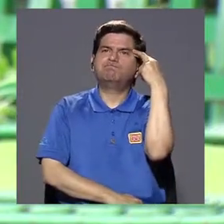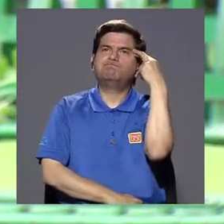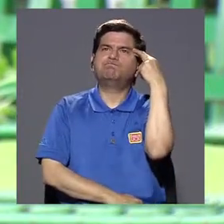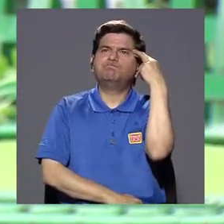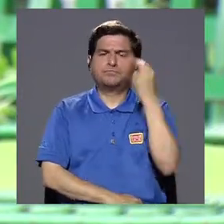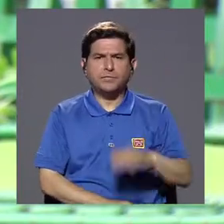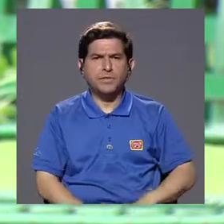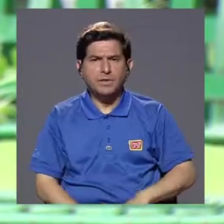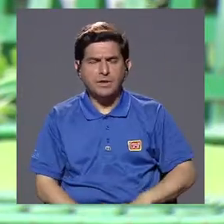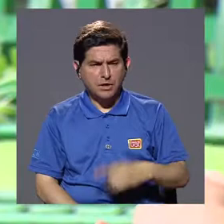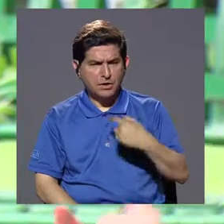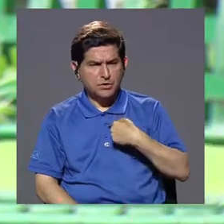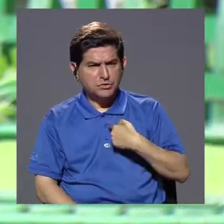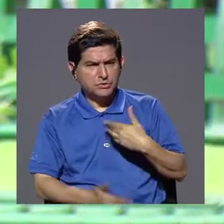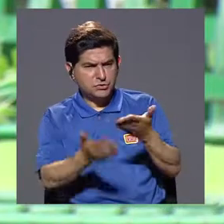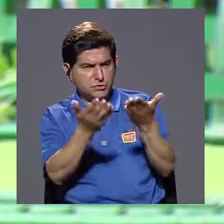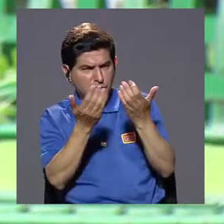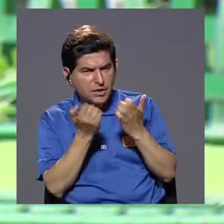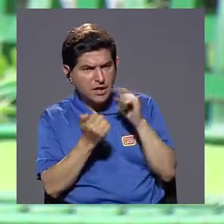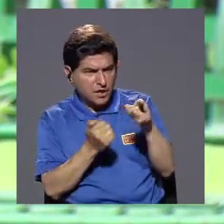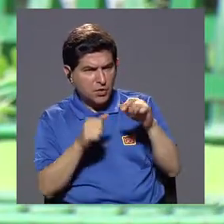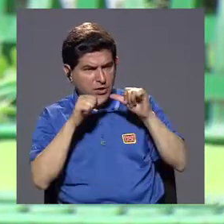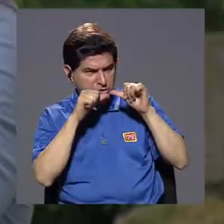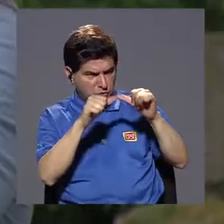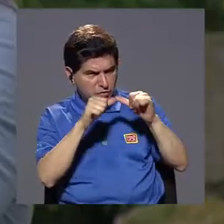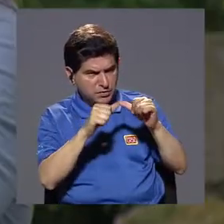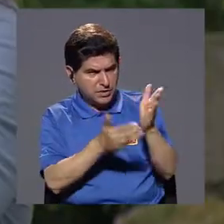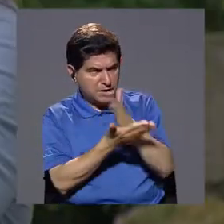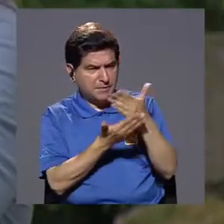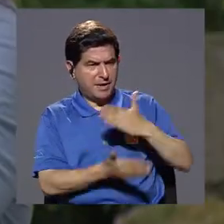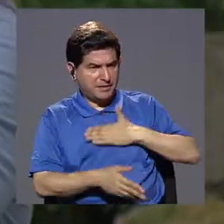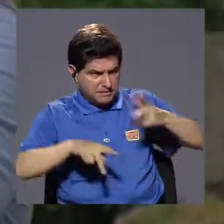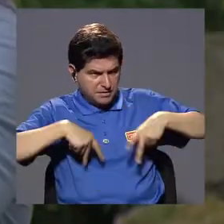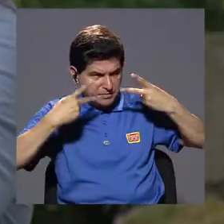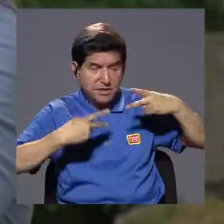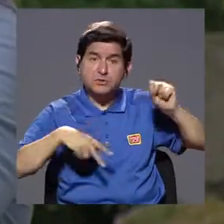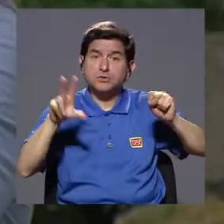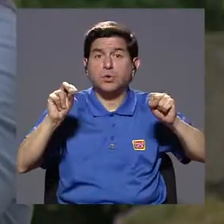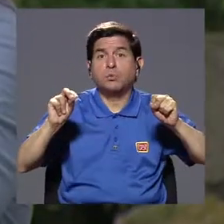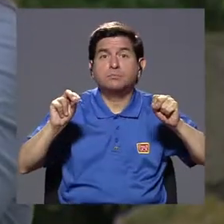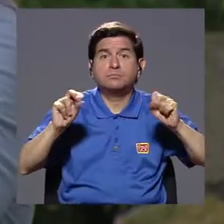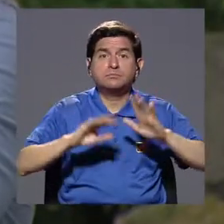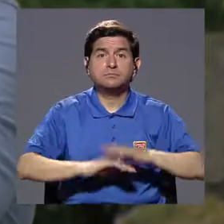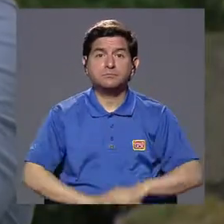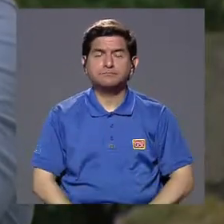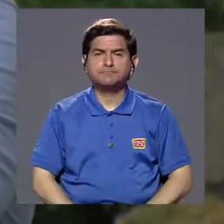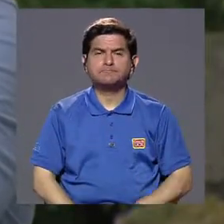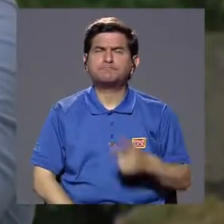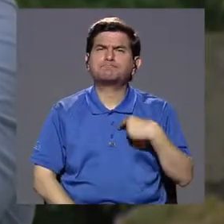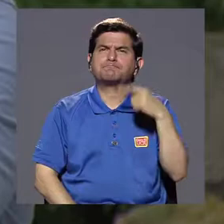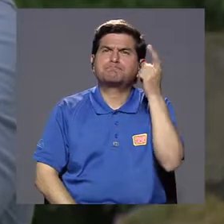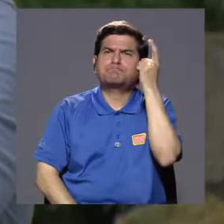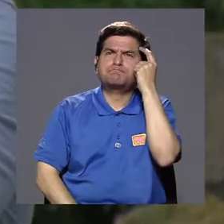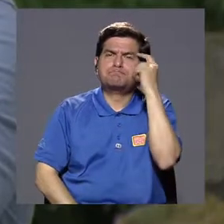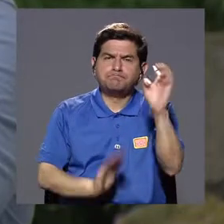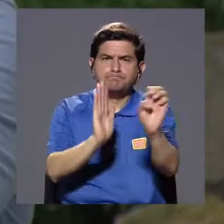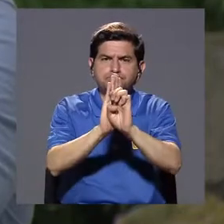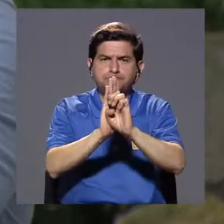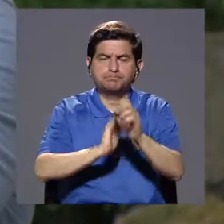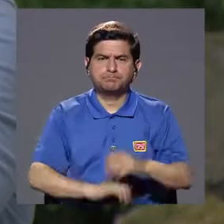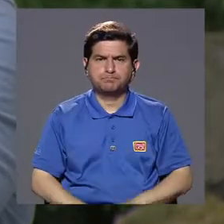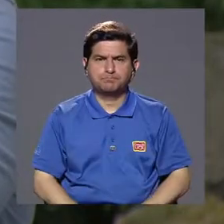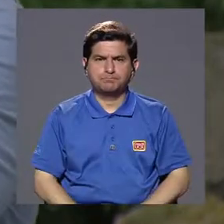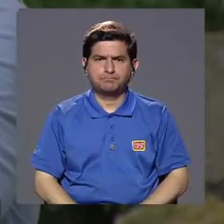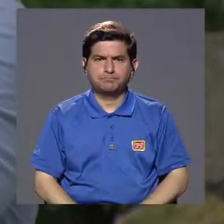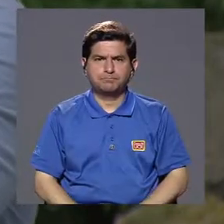sí sí sí quiere que eso siga siendo parte de su vida también si estaba pensando por ejemplo